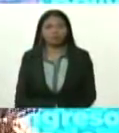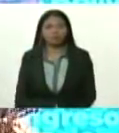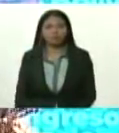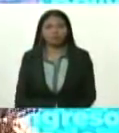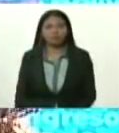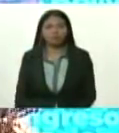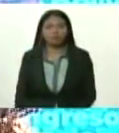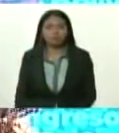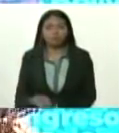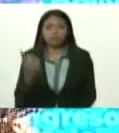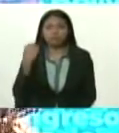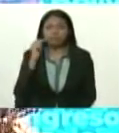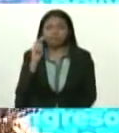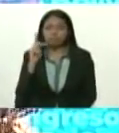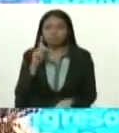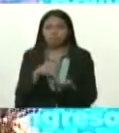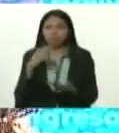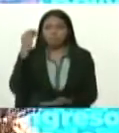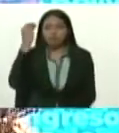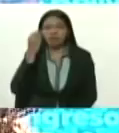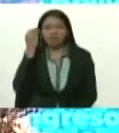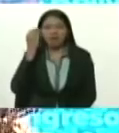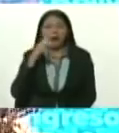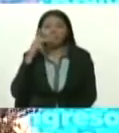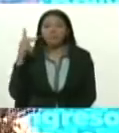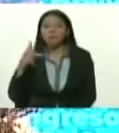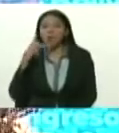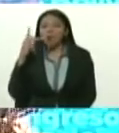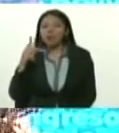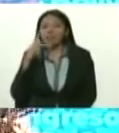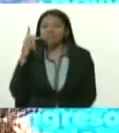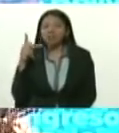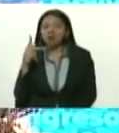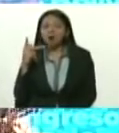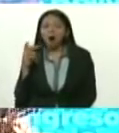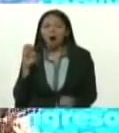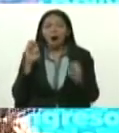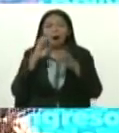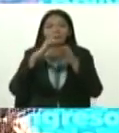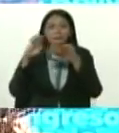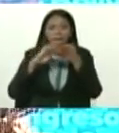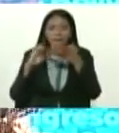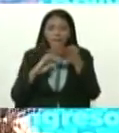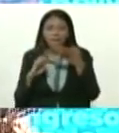Hay que tener presente el pensamiento político, estratégico,